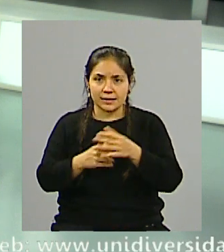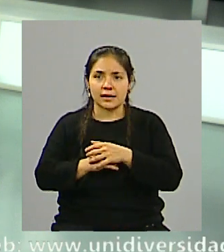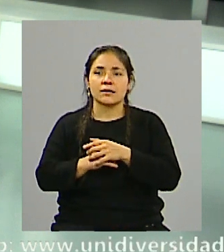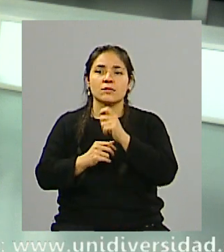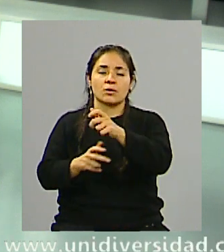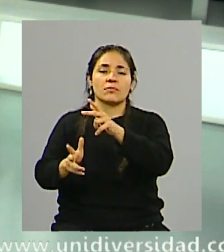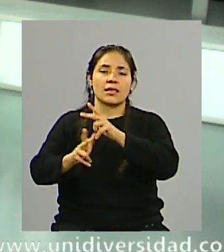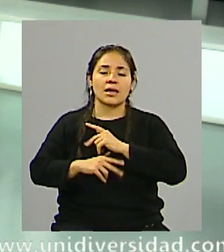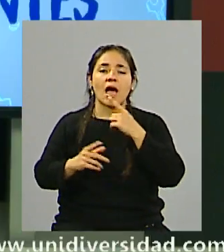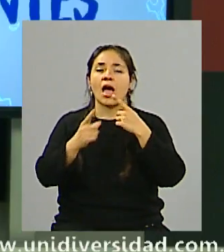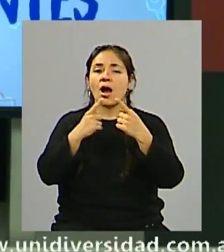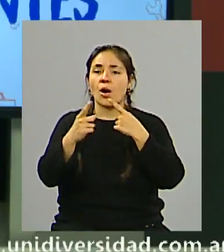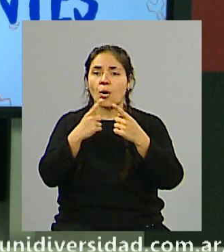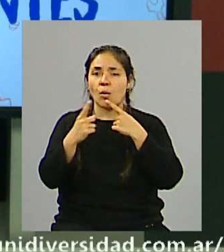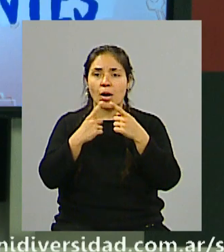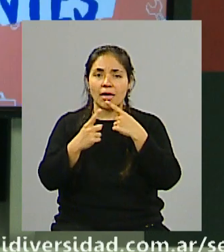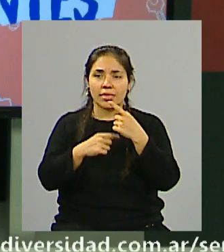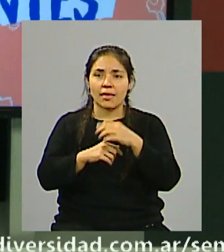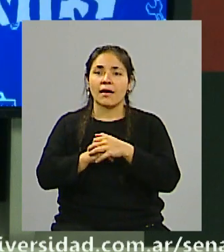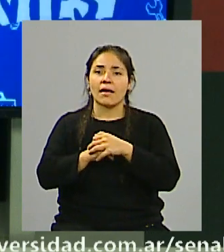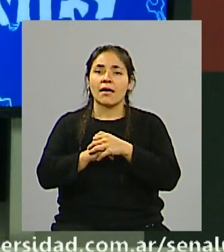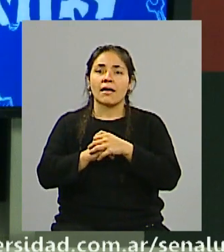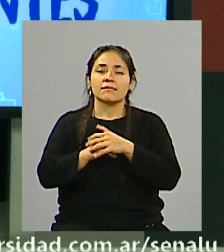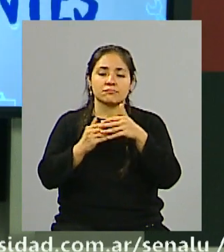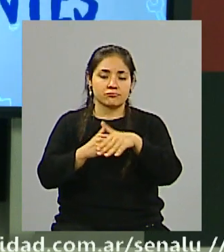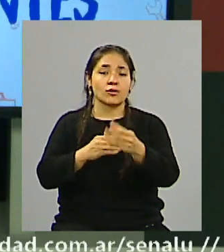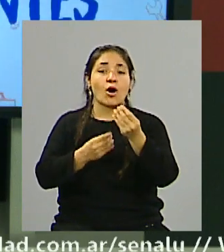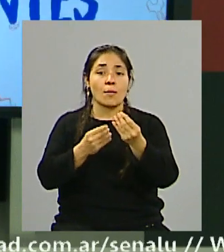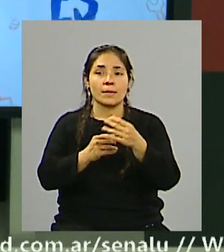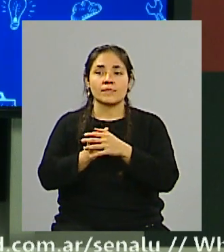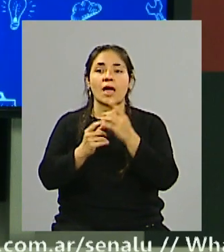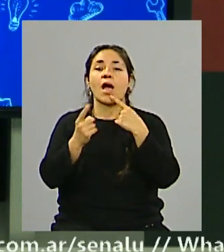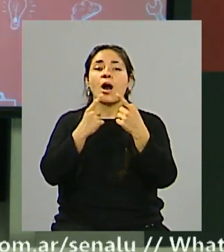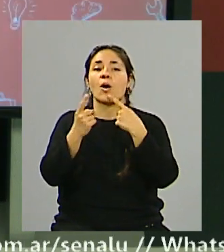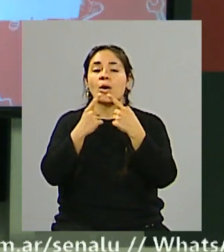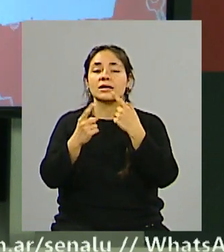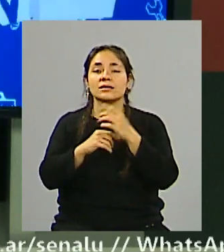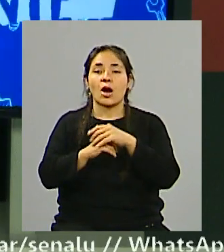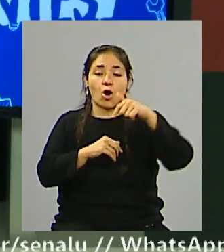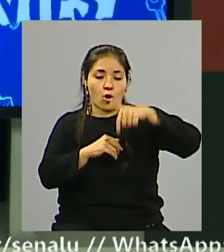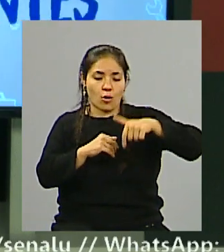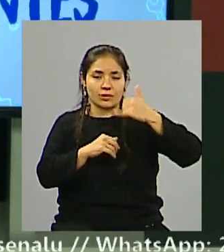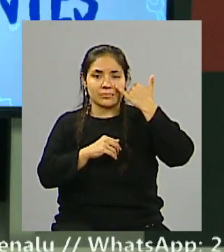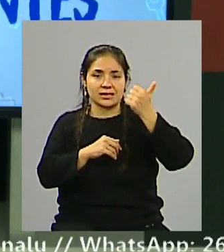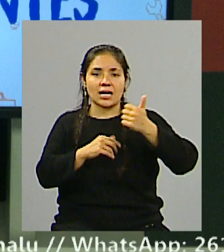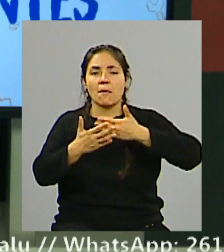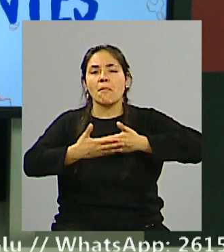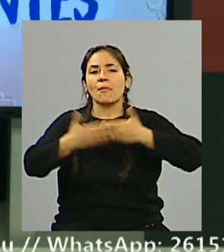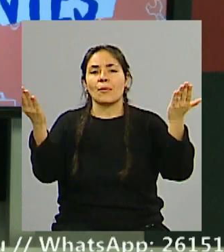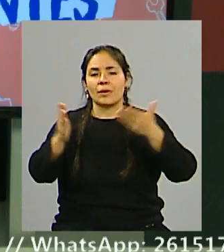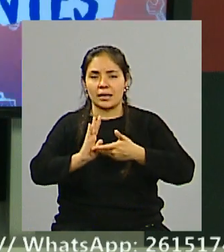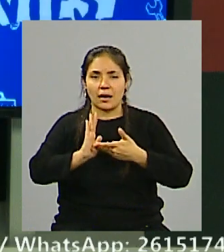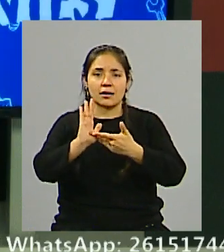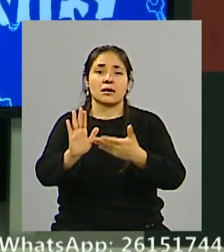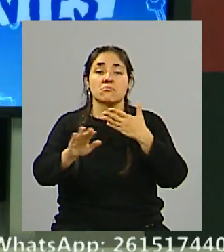decías una encuesta, pero ¿cómo la van a aplicar? Bueno, la encuesta a partir de hoy ya está pública, digamos, para